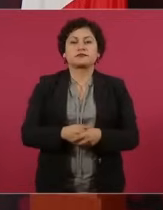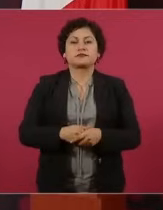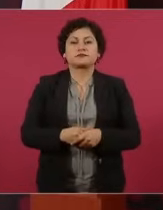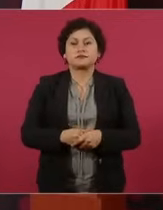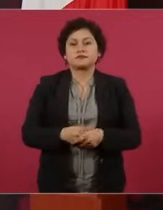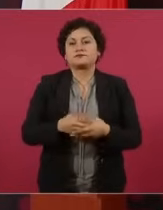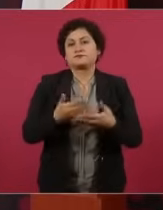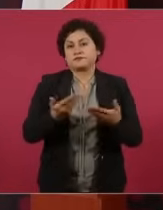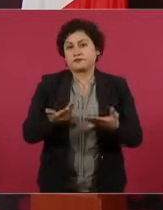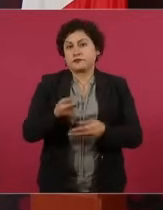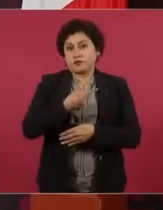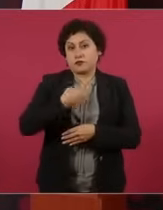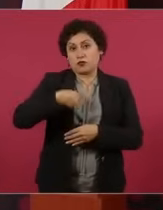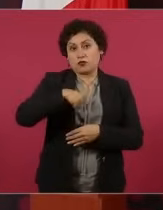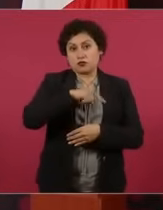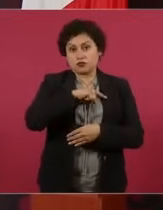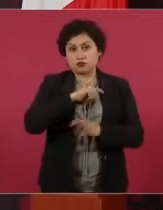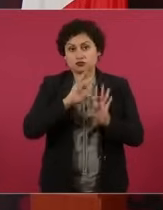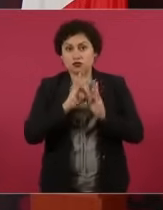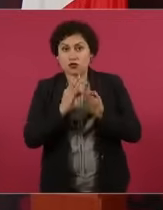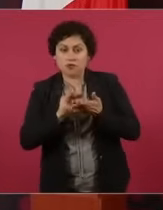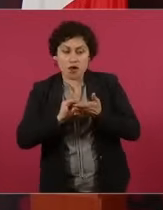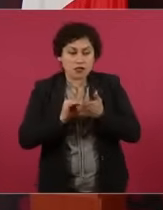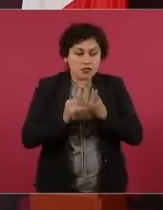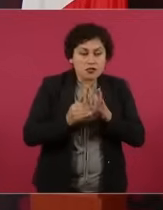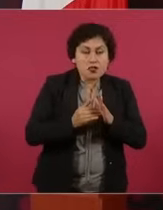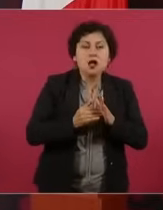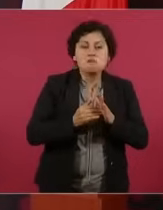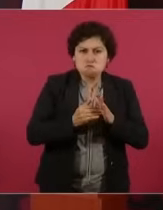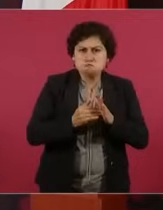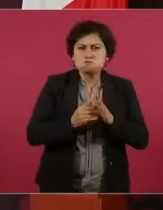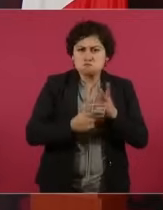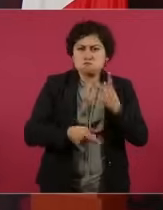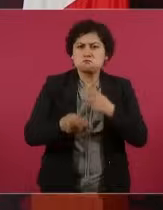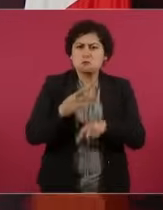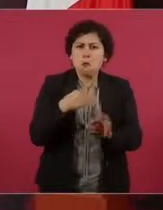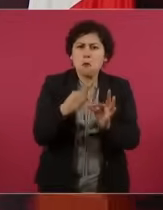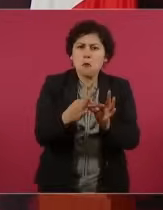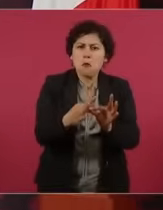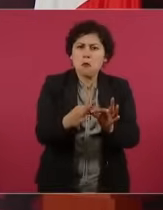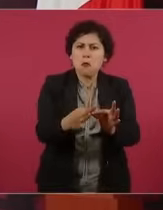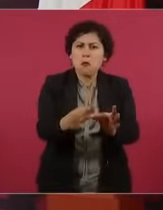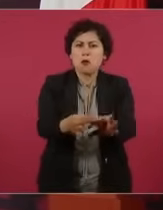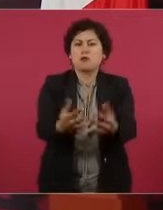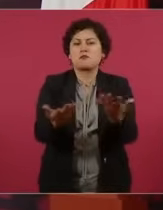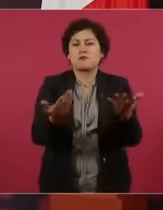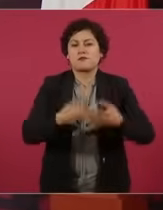está funcionando la estrategia, ¿no? Más que